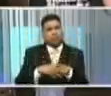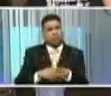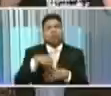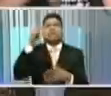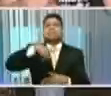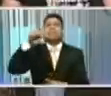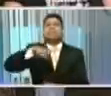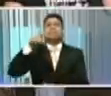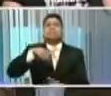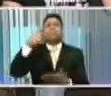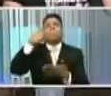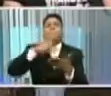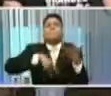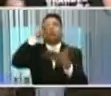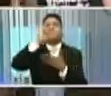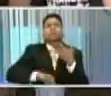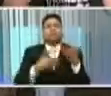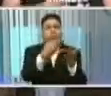proyecto.